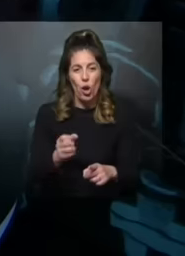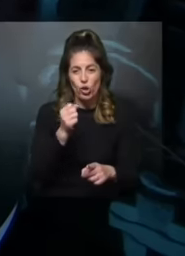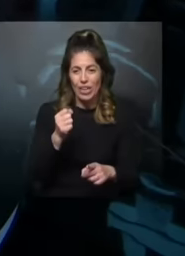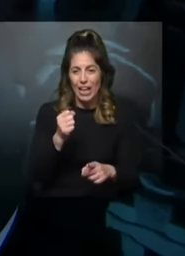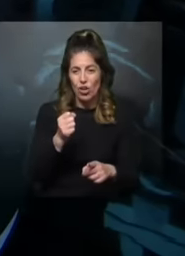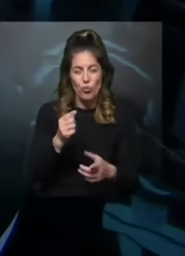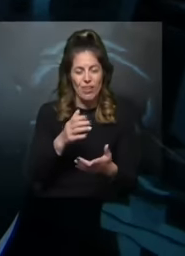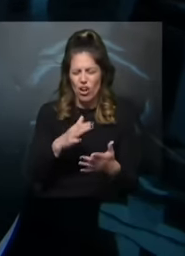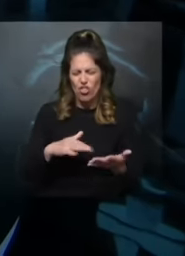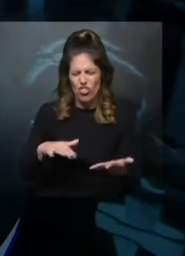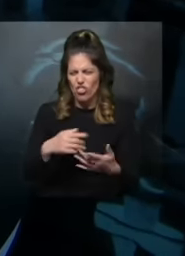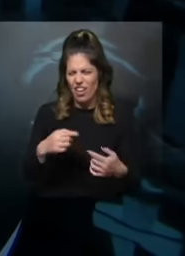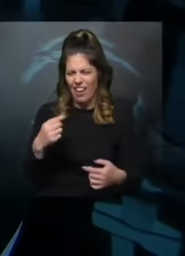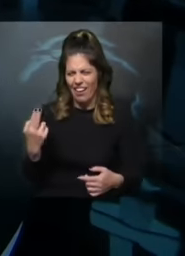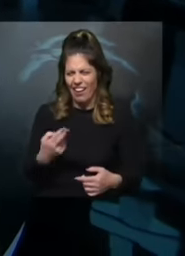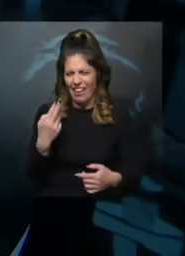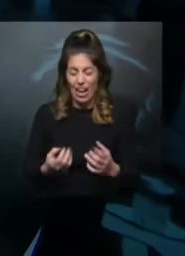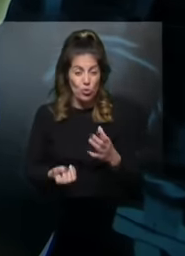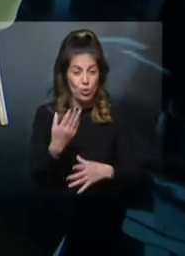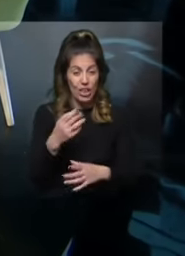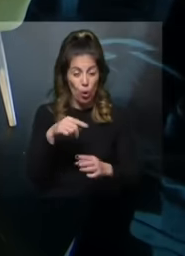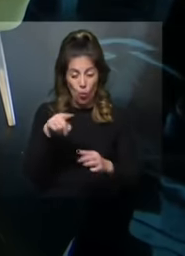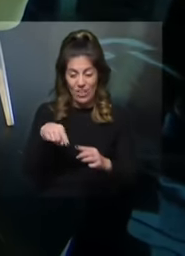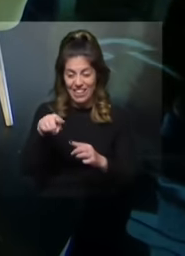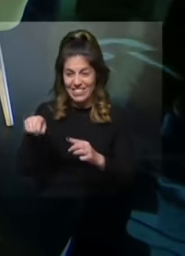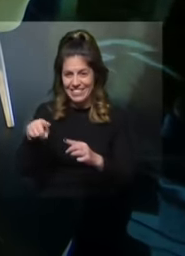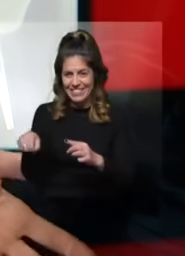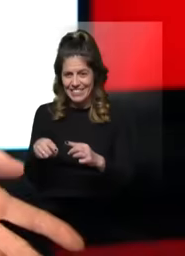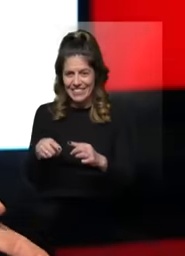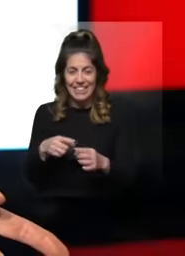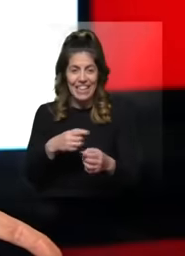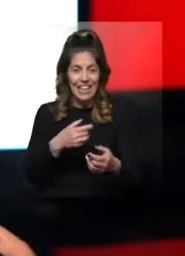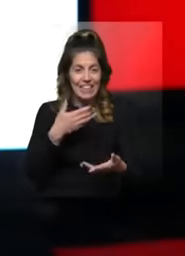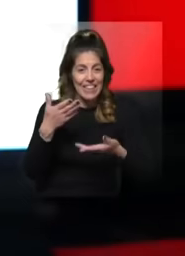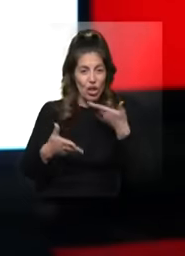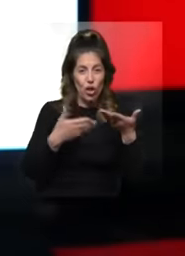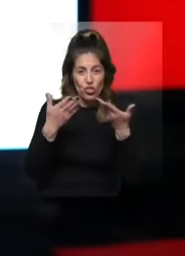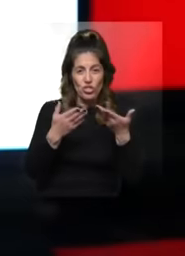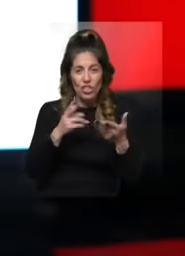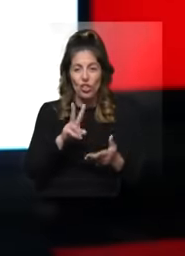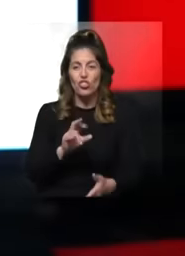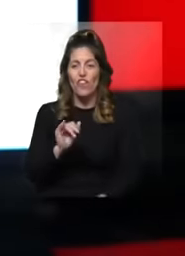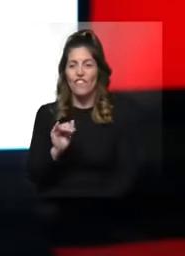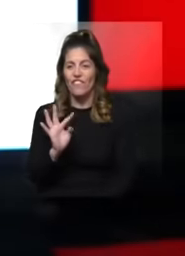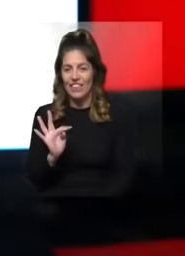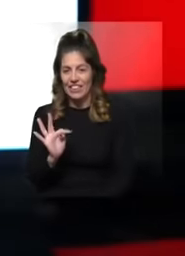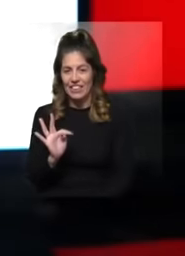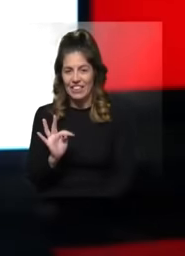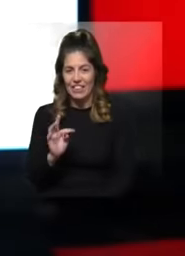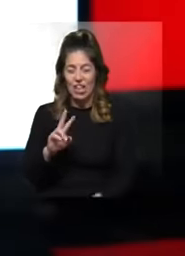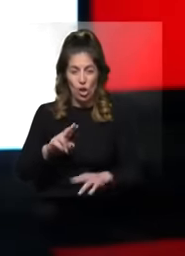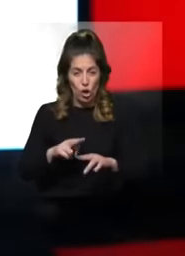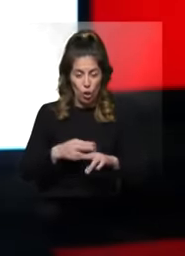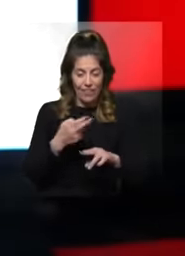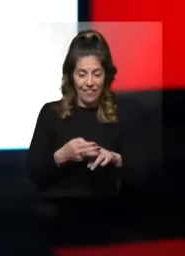sucedió una cosa rarísima, que aparecieron unas cintas que eran justamente de los conciertos Beat. Entonces, con la reedición de